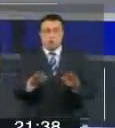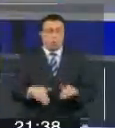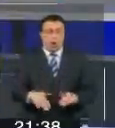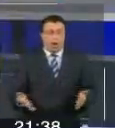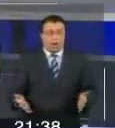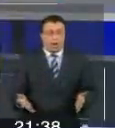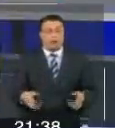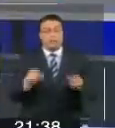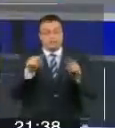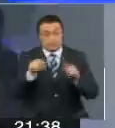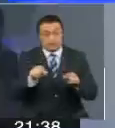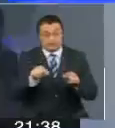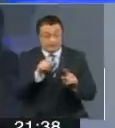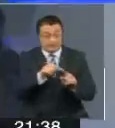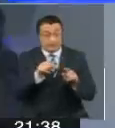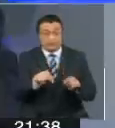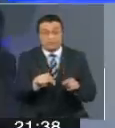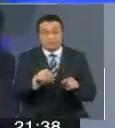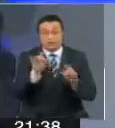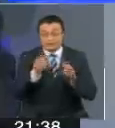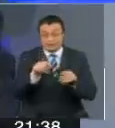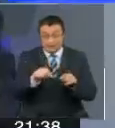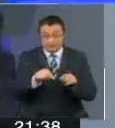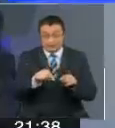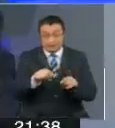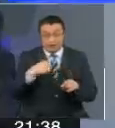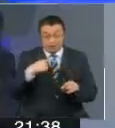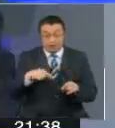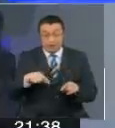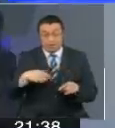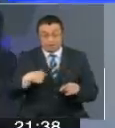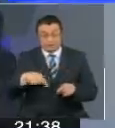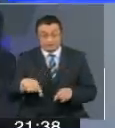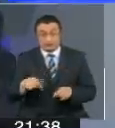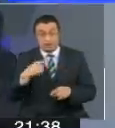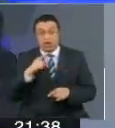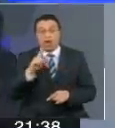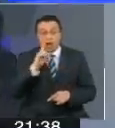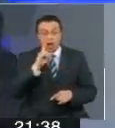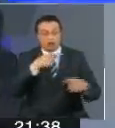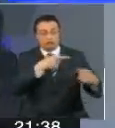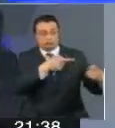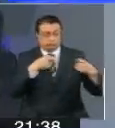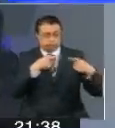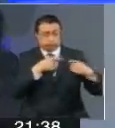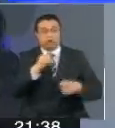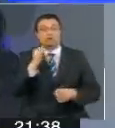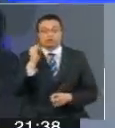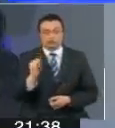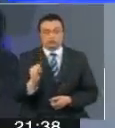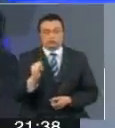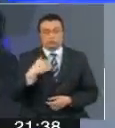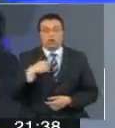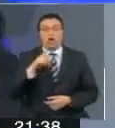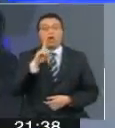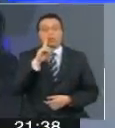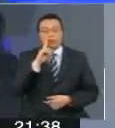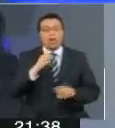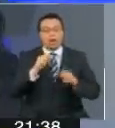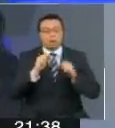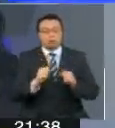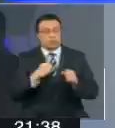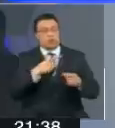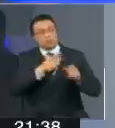este la, caso que ayudó, preciso, en este caso preciso, hubo combate. Tuvimos la posibilidad